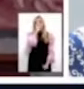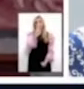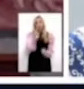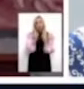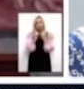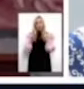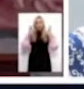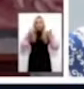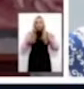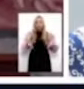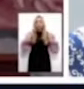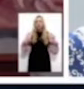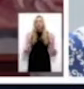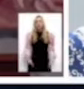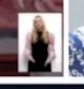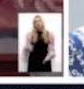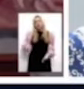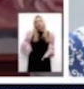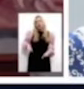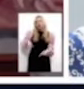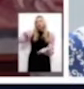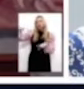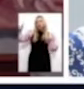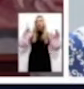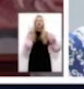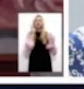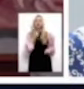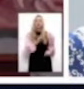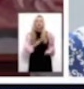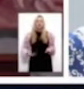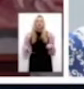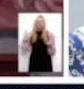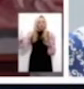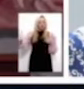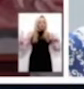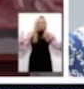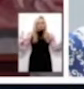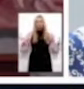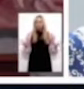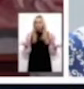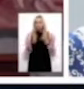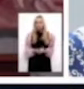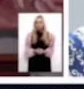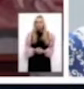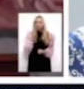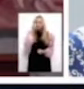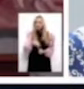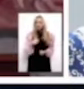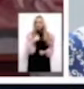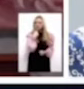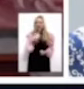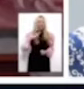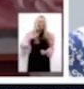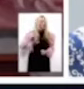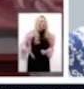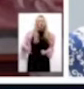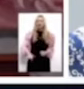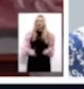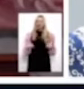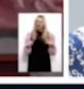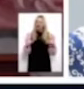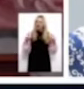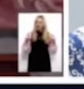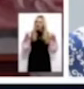elabore el dictamen que sea enviado al Pleno. Si eso es así y estamos en condiciones, se discutirá el día de